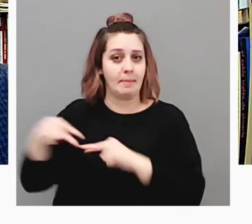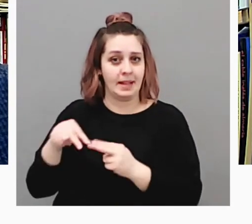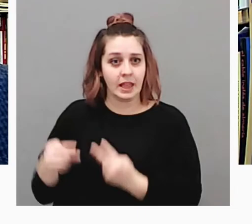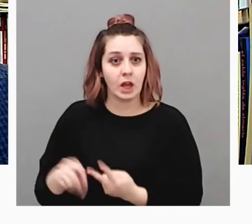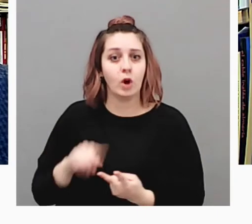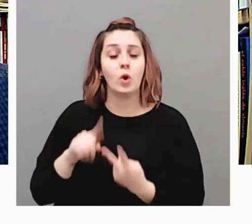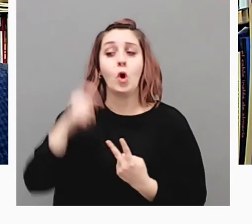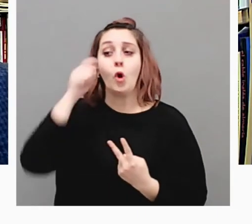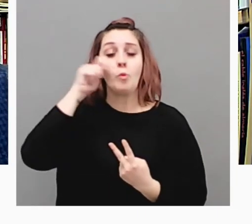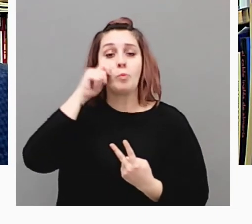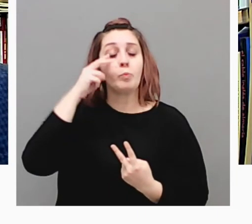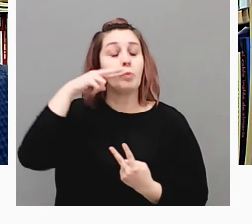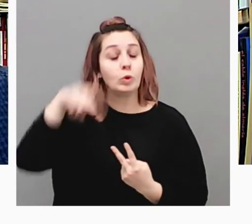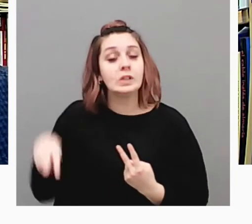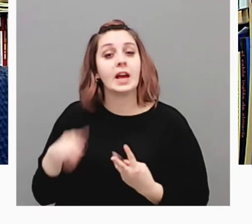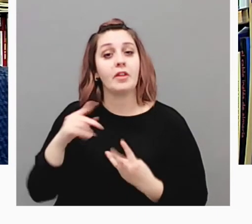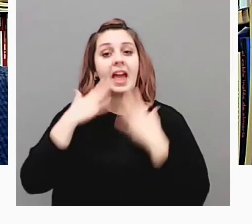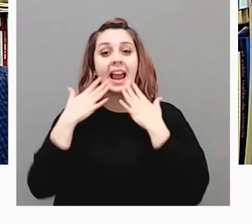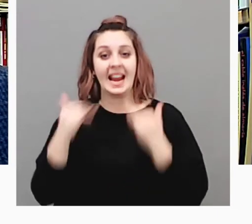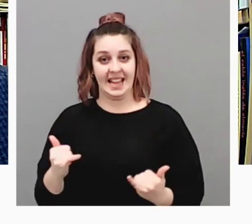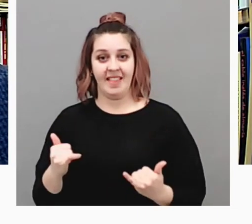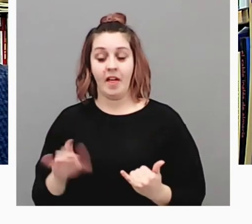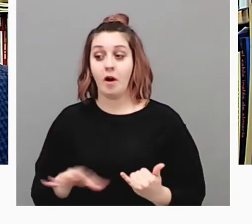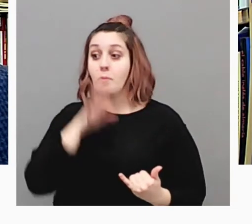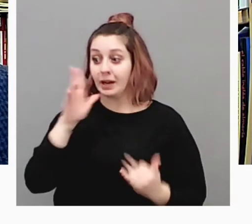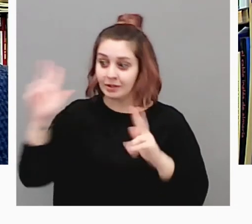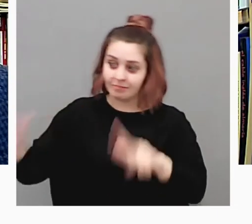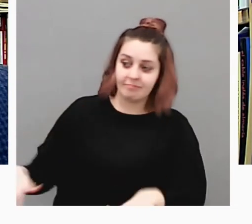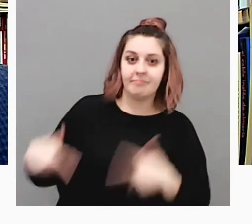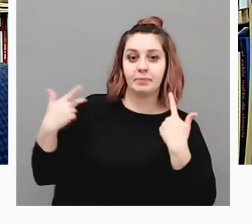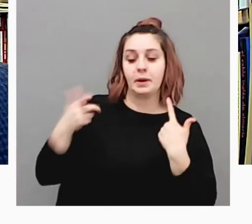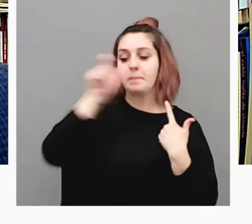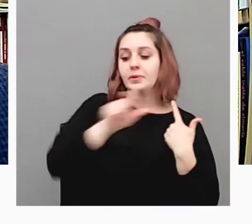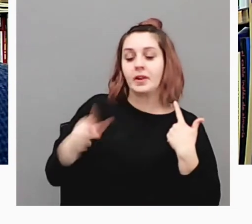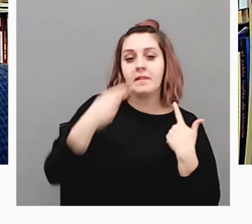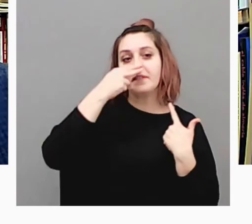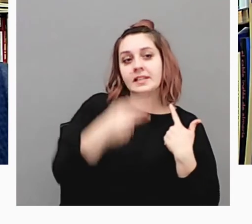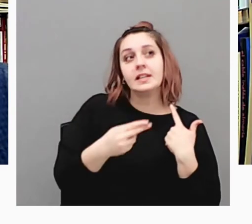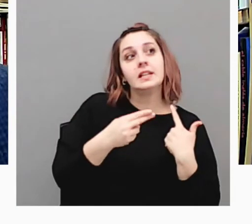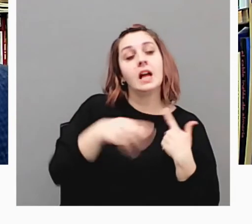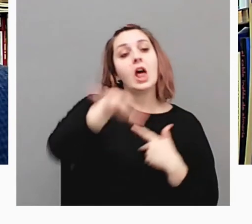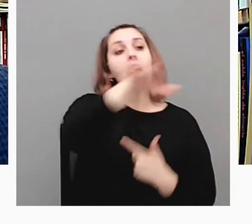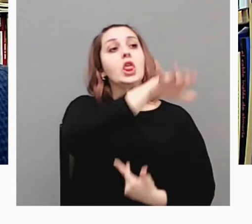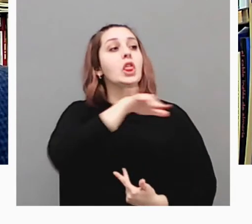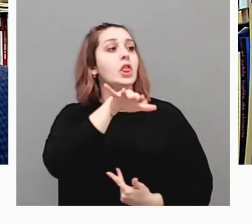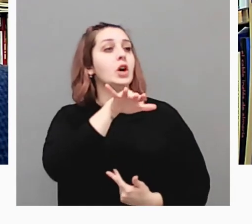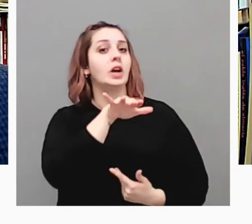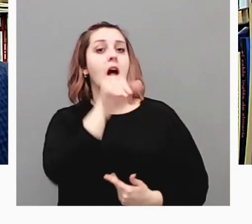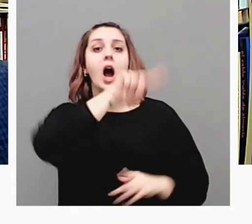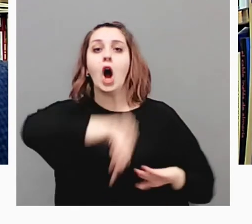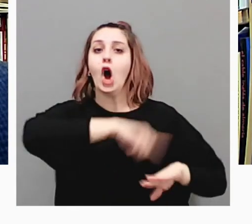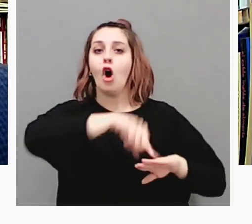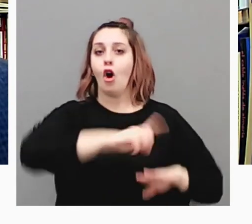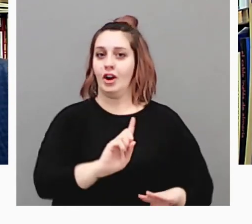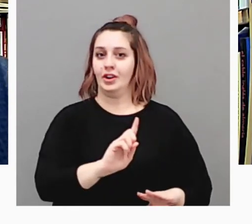de la electricidad, porque eso en definitiva es lo que permitiría que el visitante, en lugar de estar en la localidad durante unas horas, pues